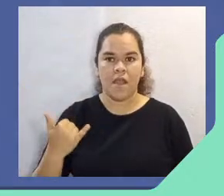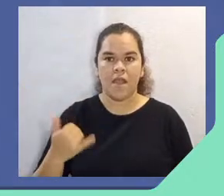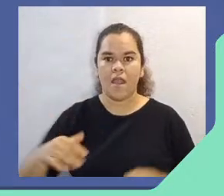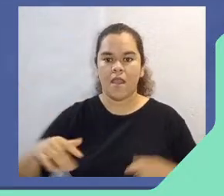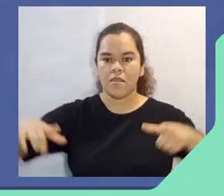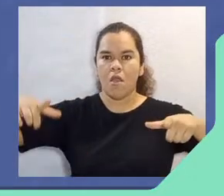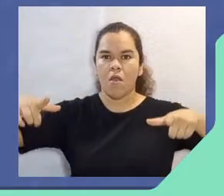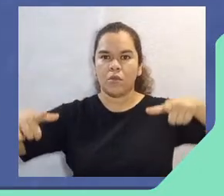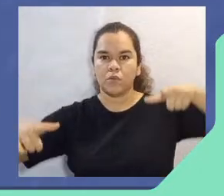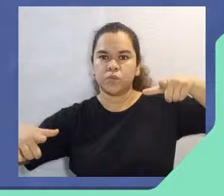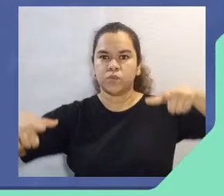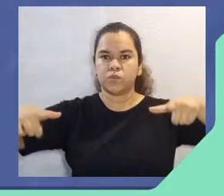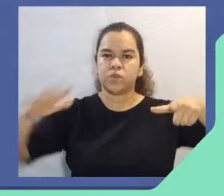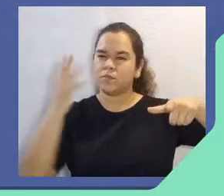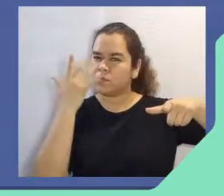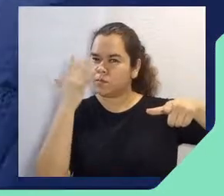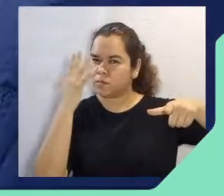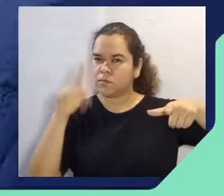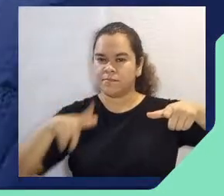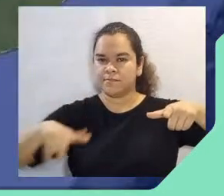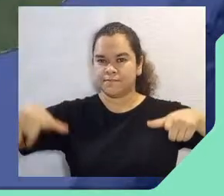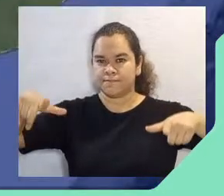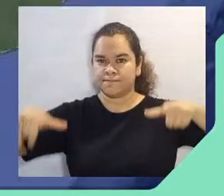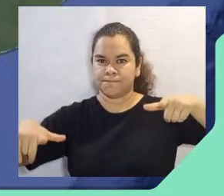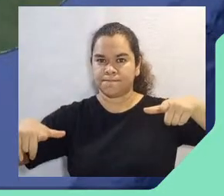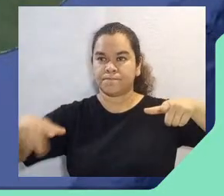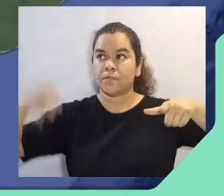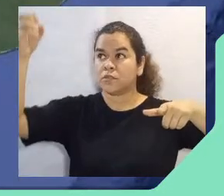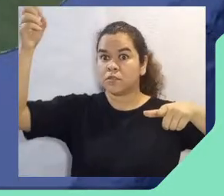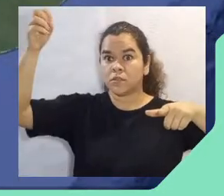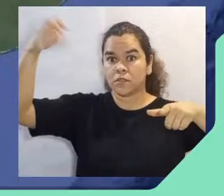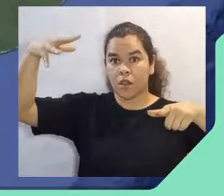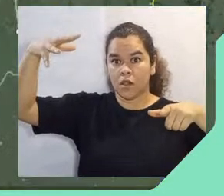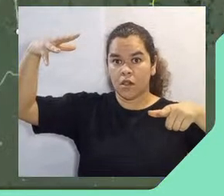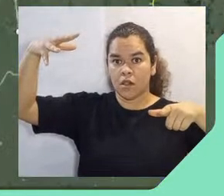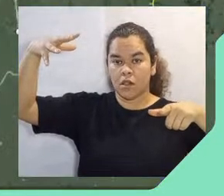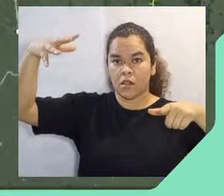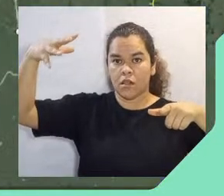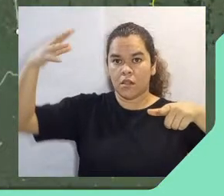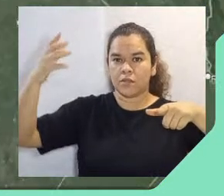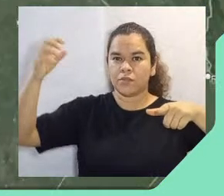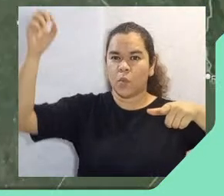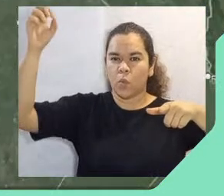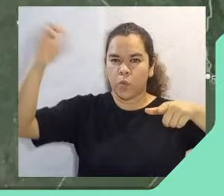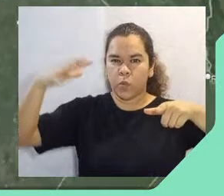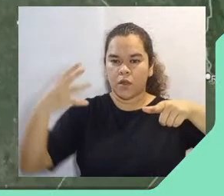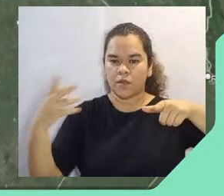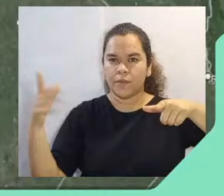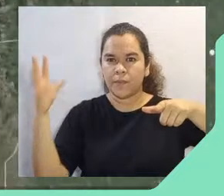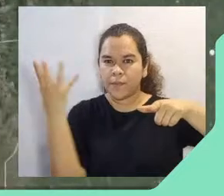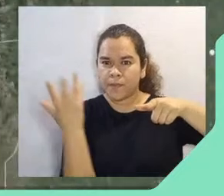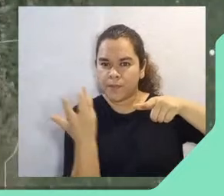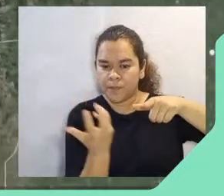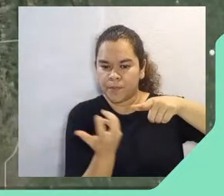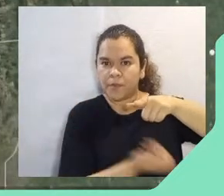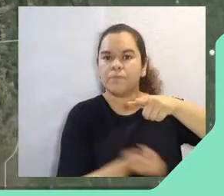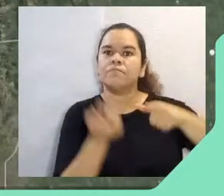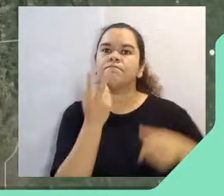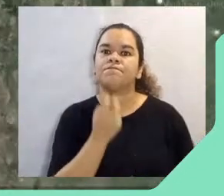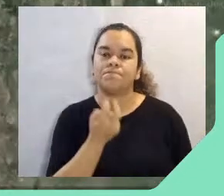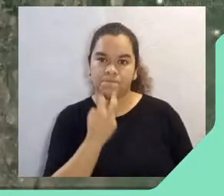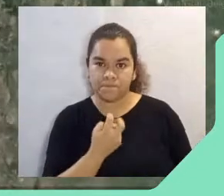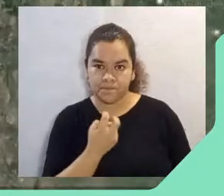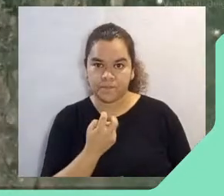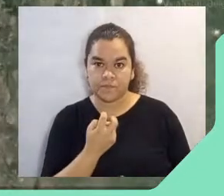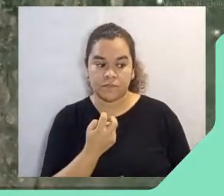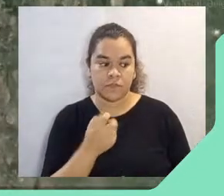directamente la aplicación directa de la radiación solar para poder generar energía. Y ahora